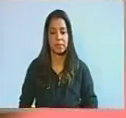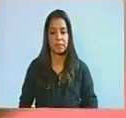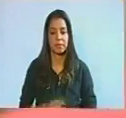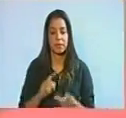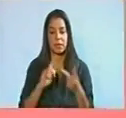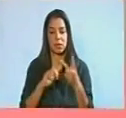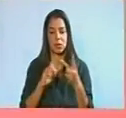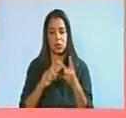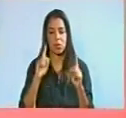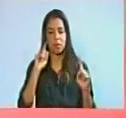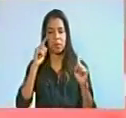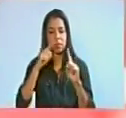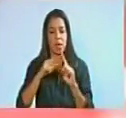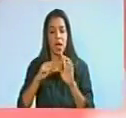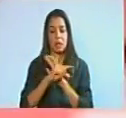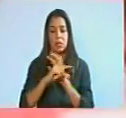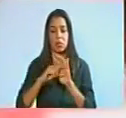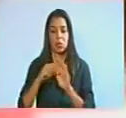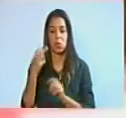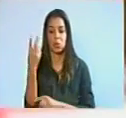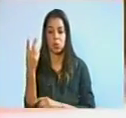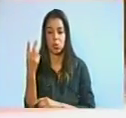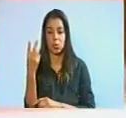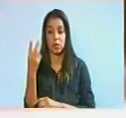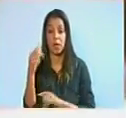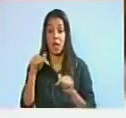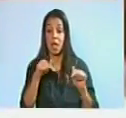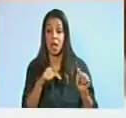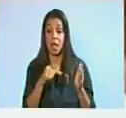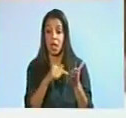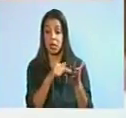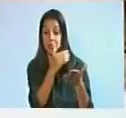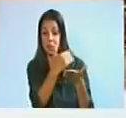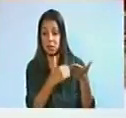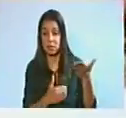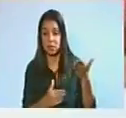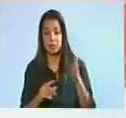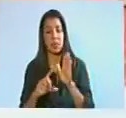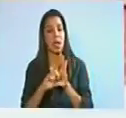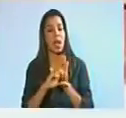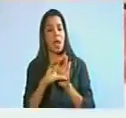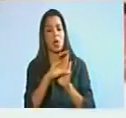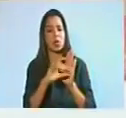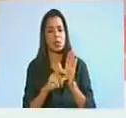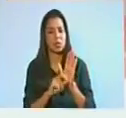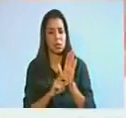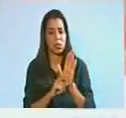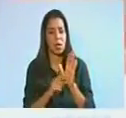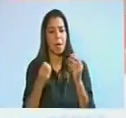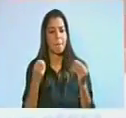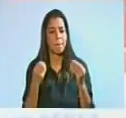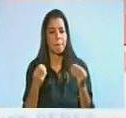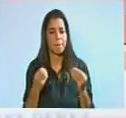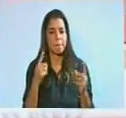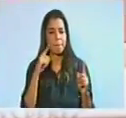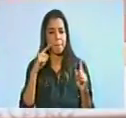Finalidades. Artículo 2. La presente ley constitucional tiene como